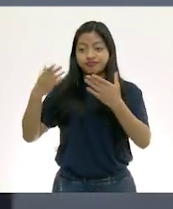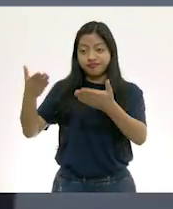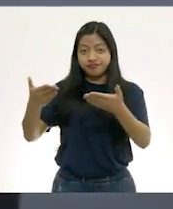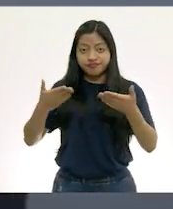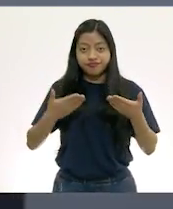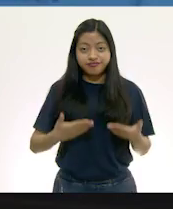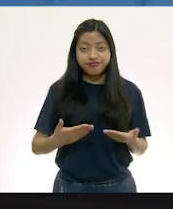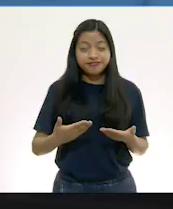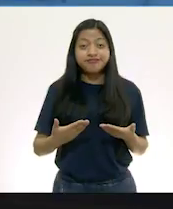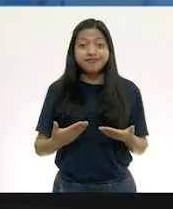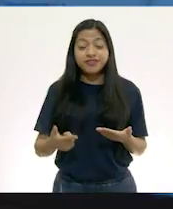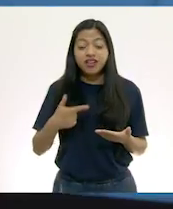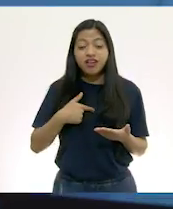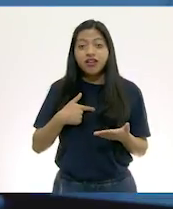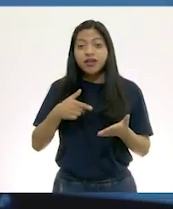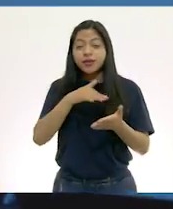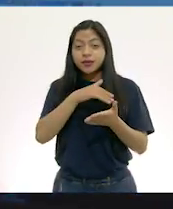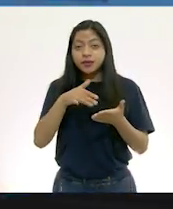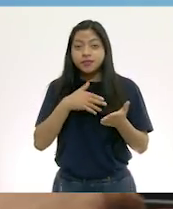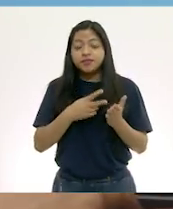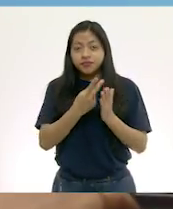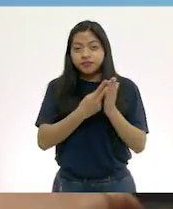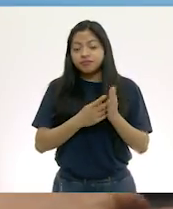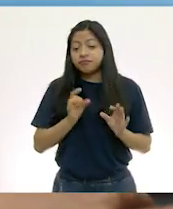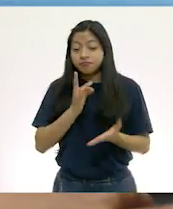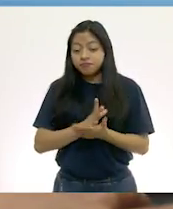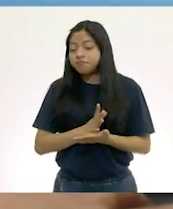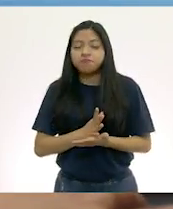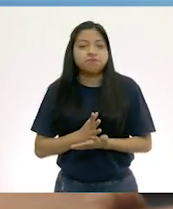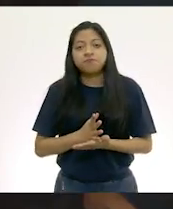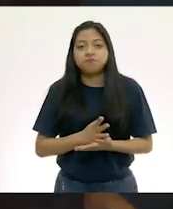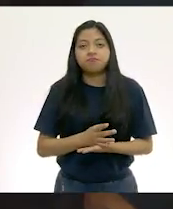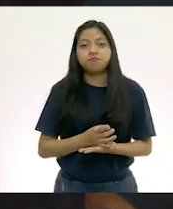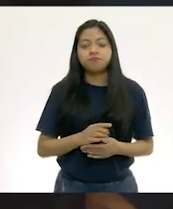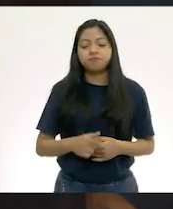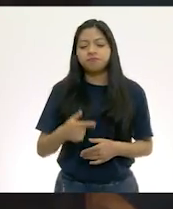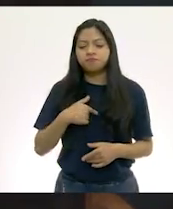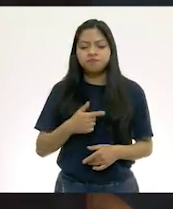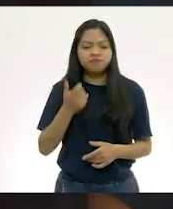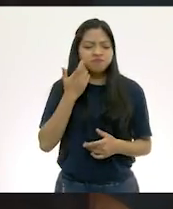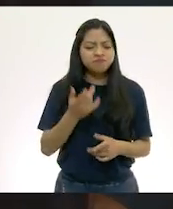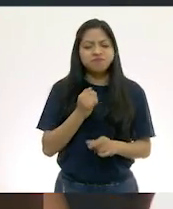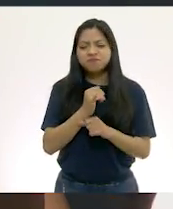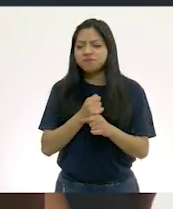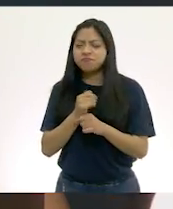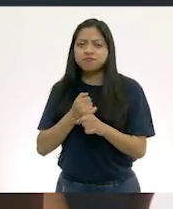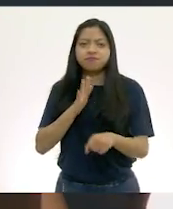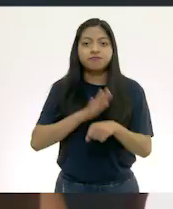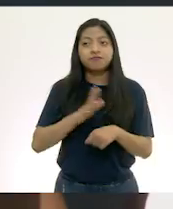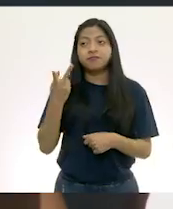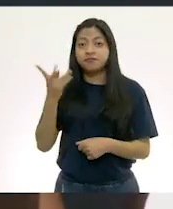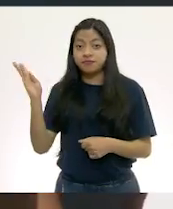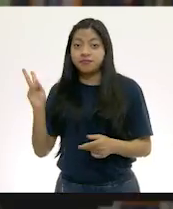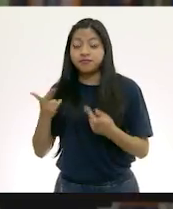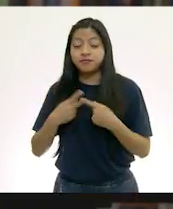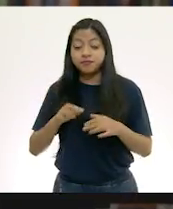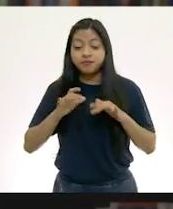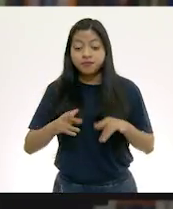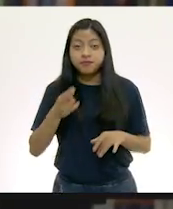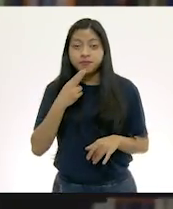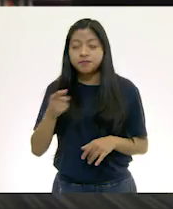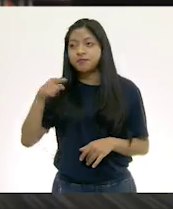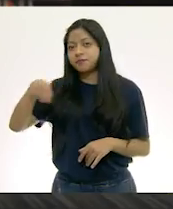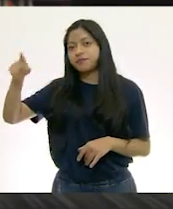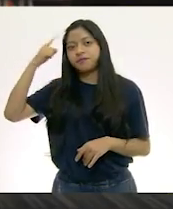llegaron a mi vida y más allá de aprender su lenguaje, me di a la tarea de encontrar nuevos caminos para que los usuarios naveguen más fácil y